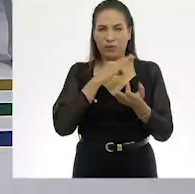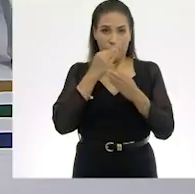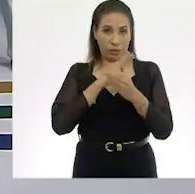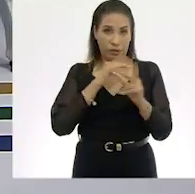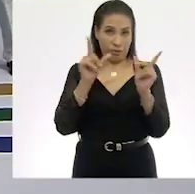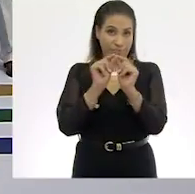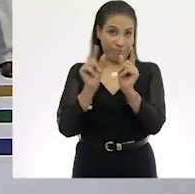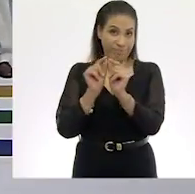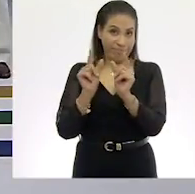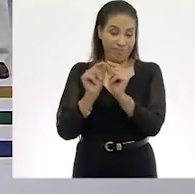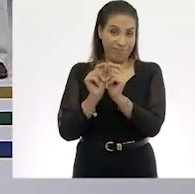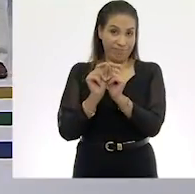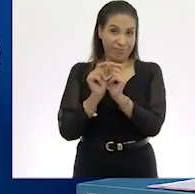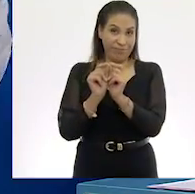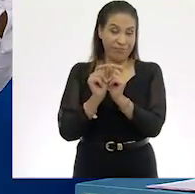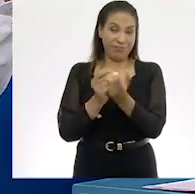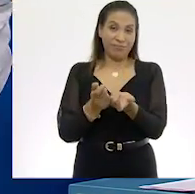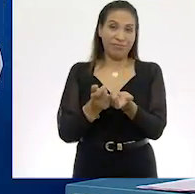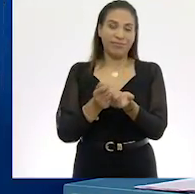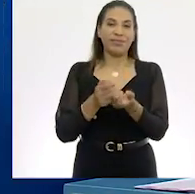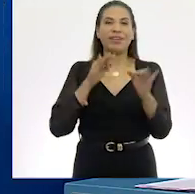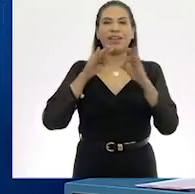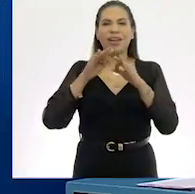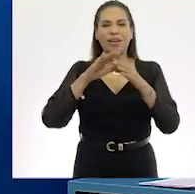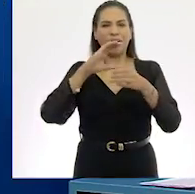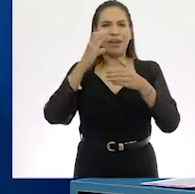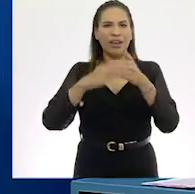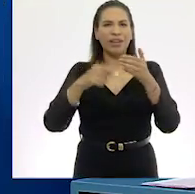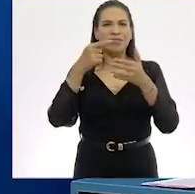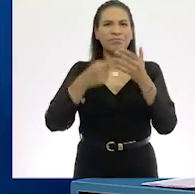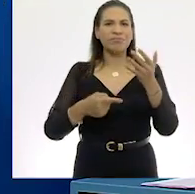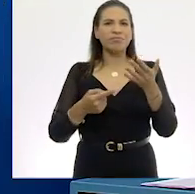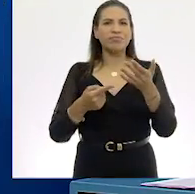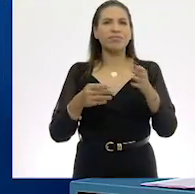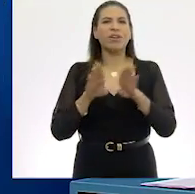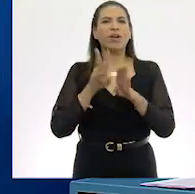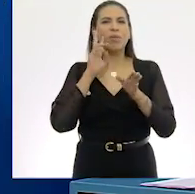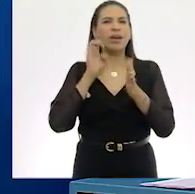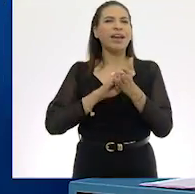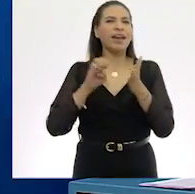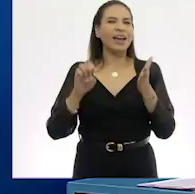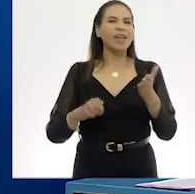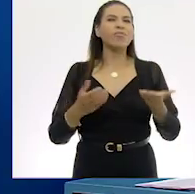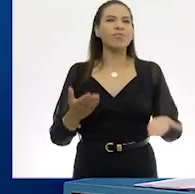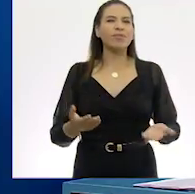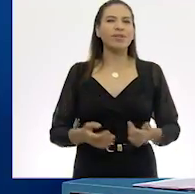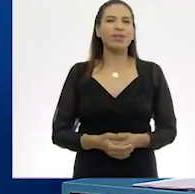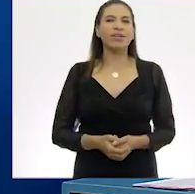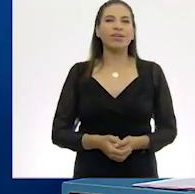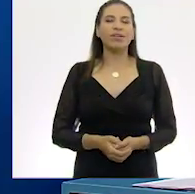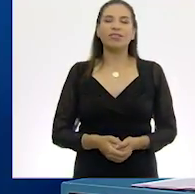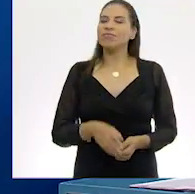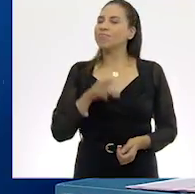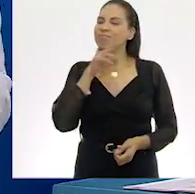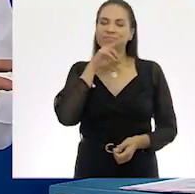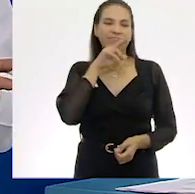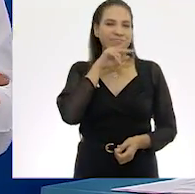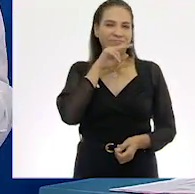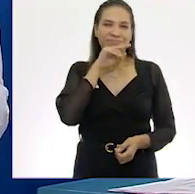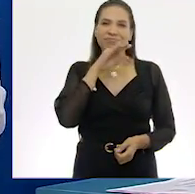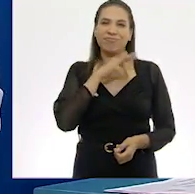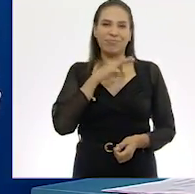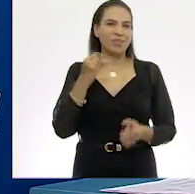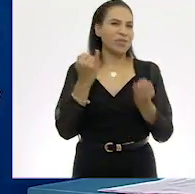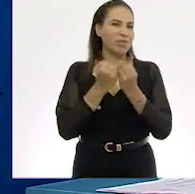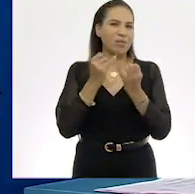resumen? ¿Tu trabajo final quedó como en el ejemplo? No te preocupes, no tiene que ser